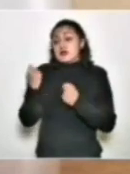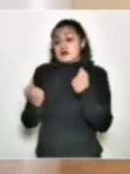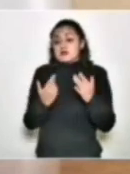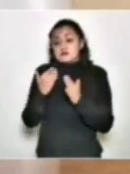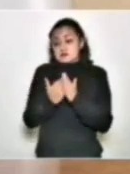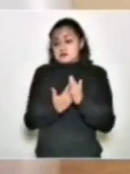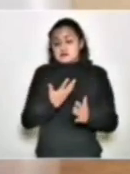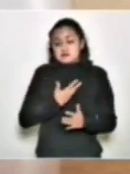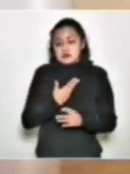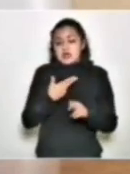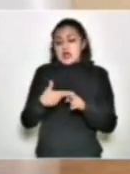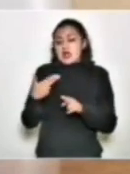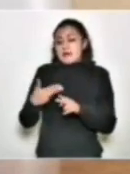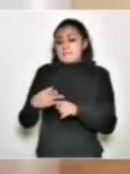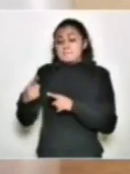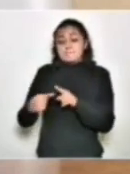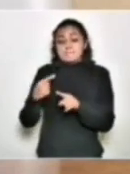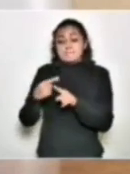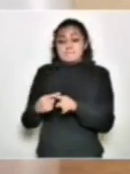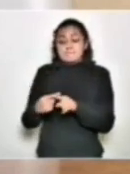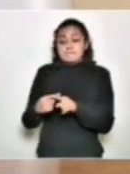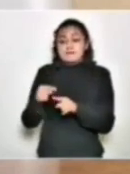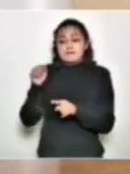tienen hasta los más